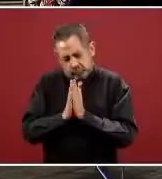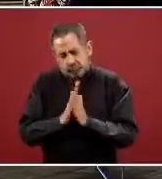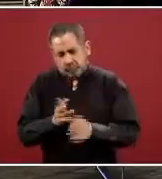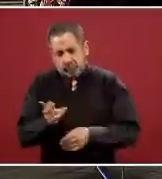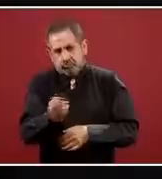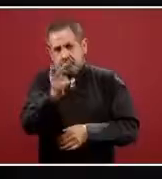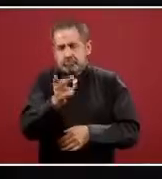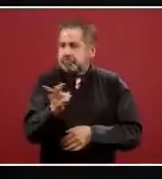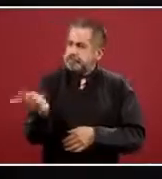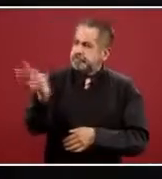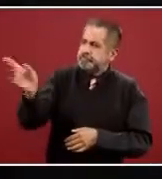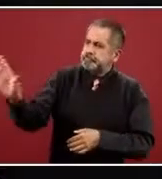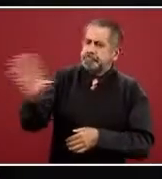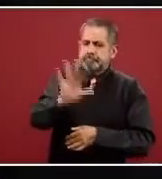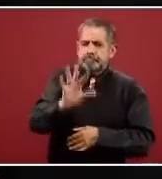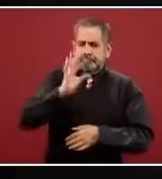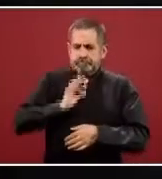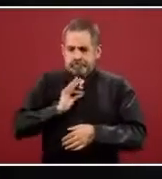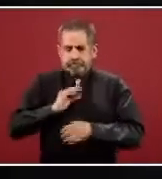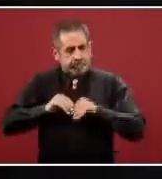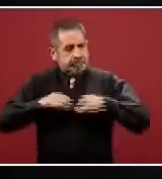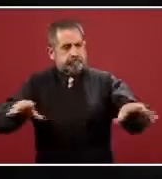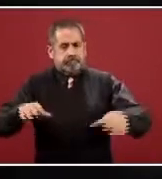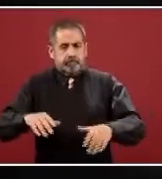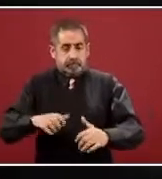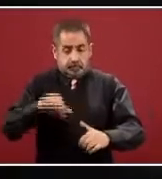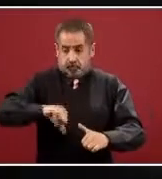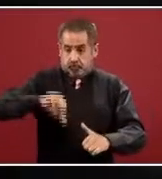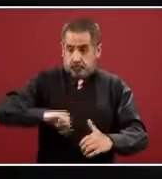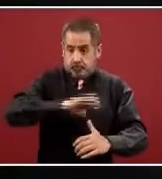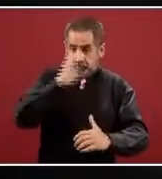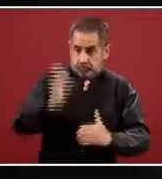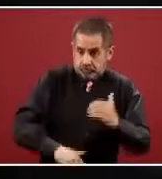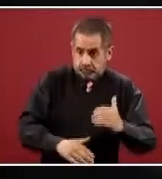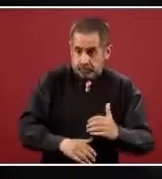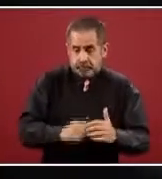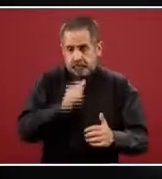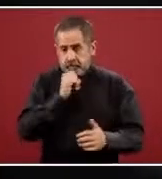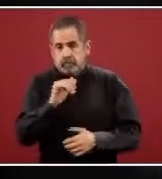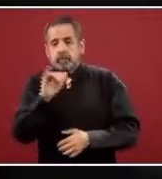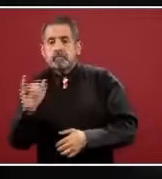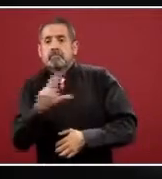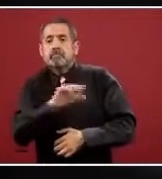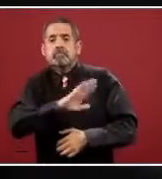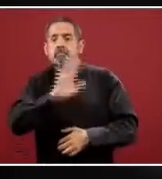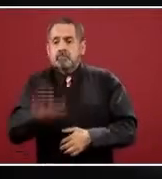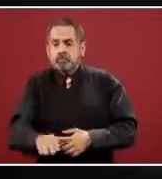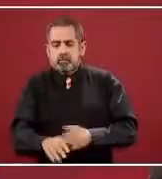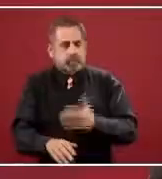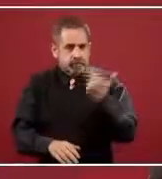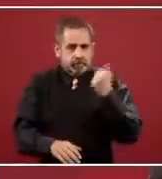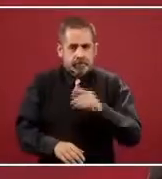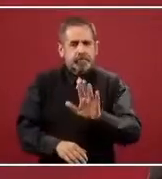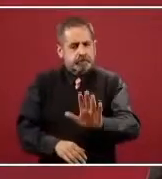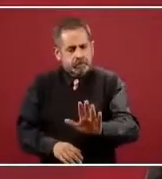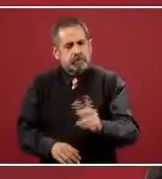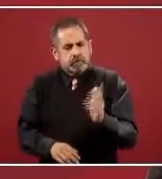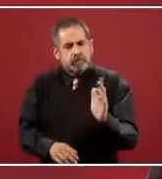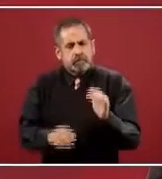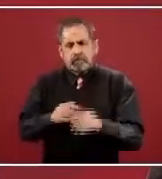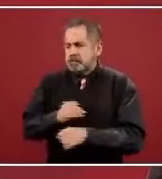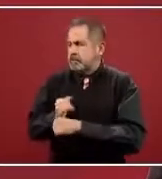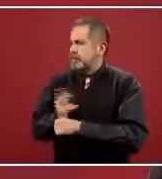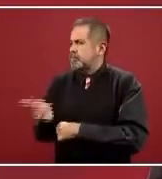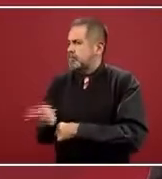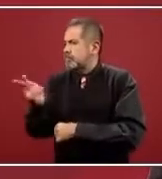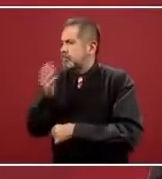gustaría que nos confirmaran antes de que termine la conferencia si murió o no. definitivamente persona. hacemos la